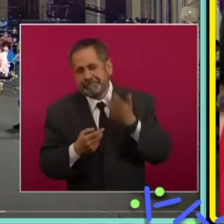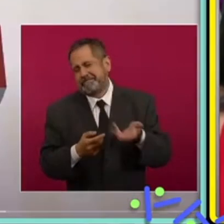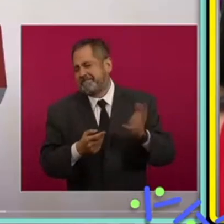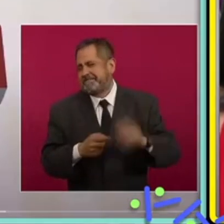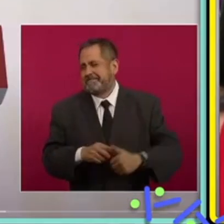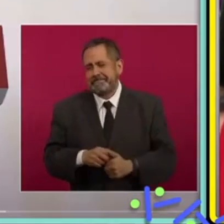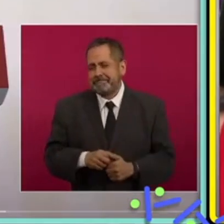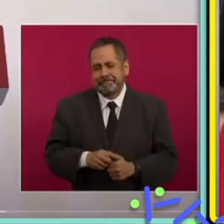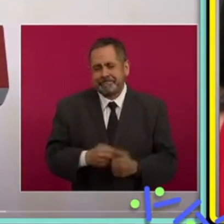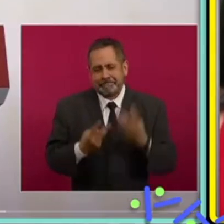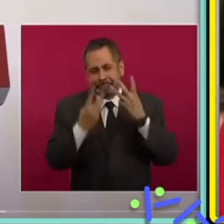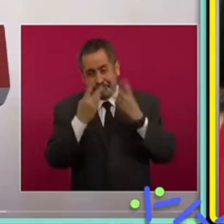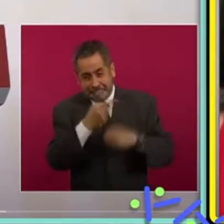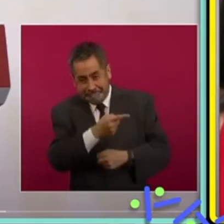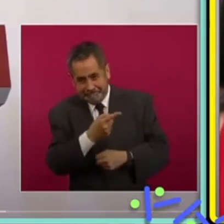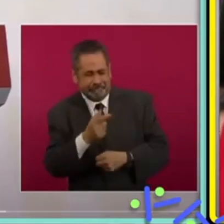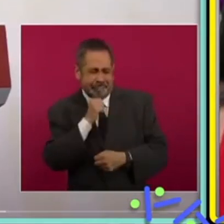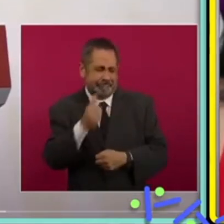y que